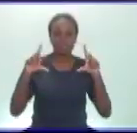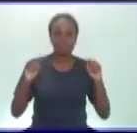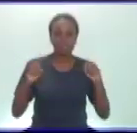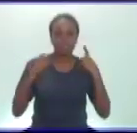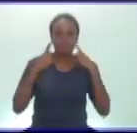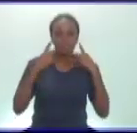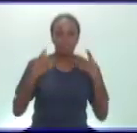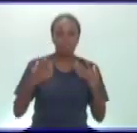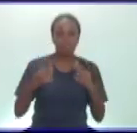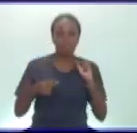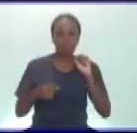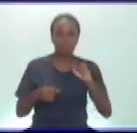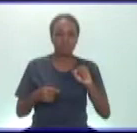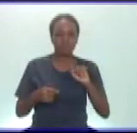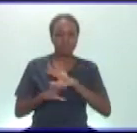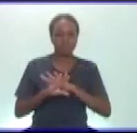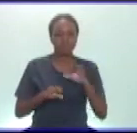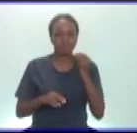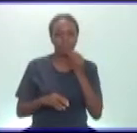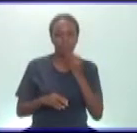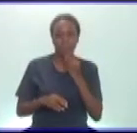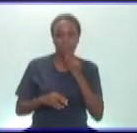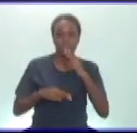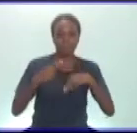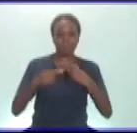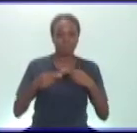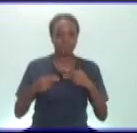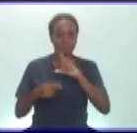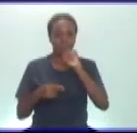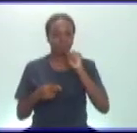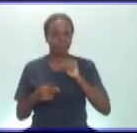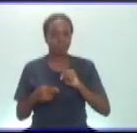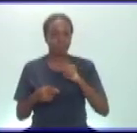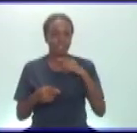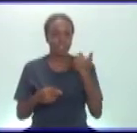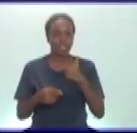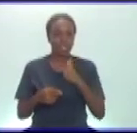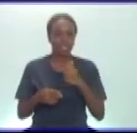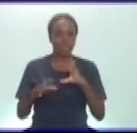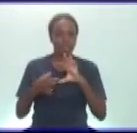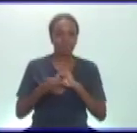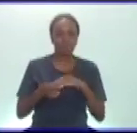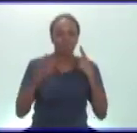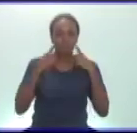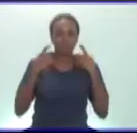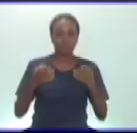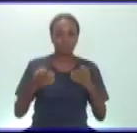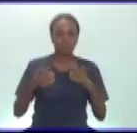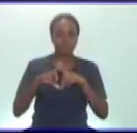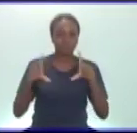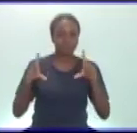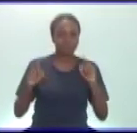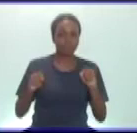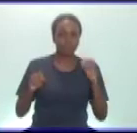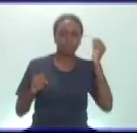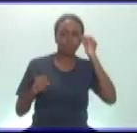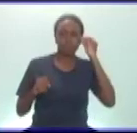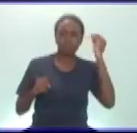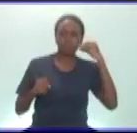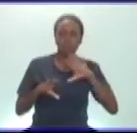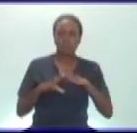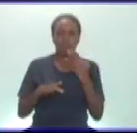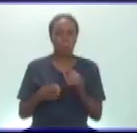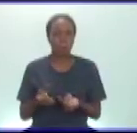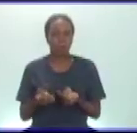para hacer la primera pregunta de comprensión, que en 10º grado es de tipología textual. Usted tiene que reconocer qué tipo de texto usted